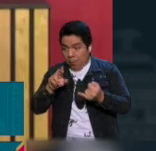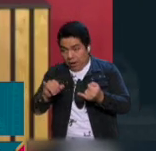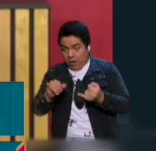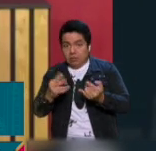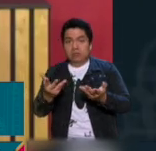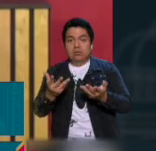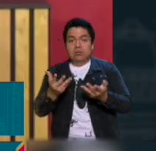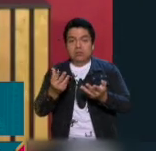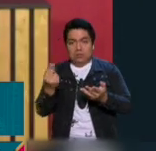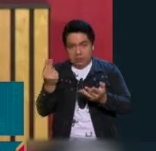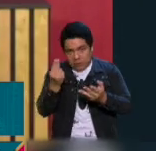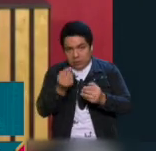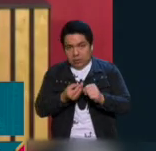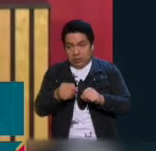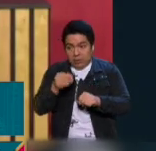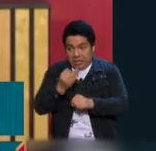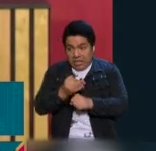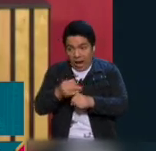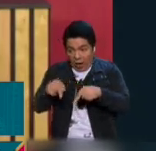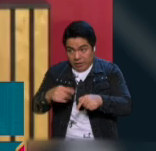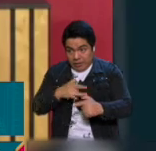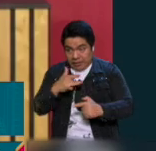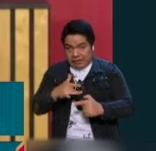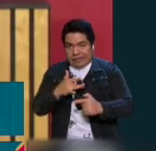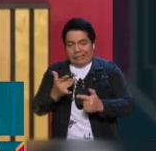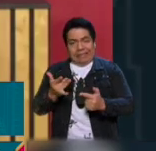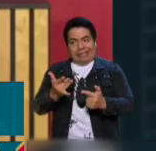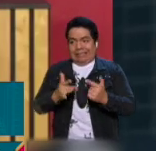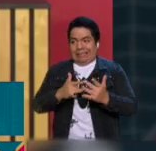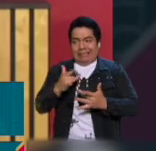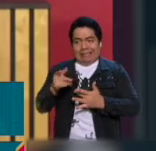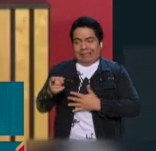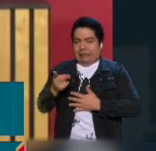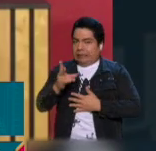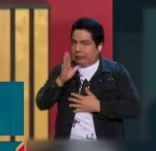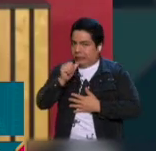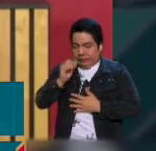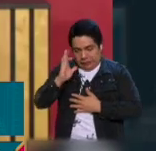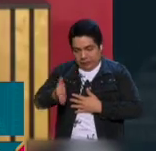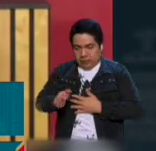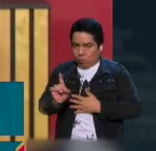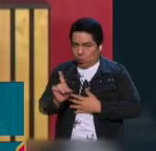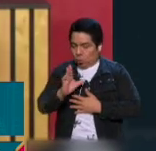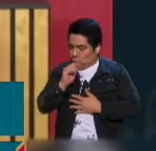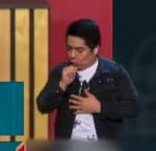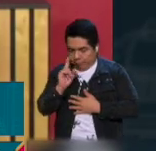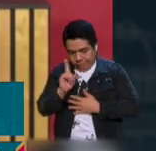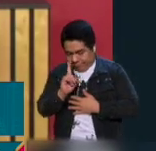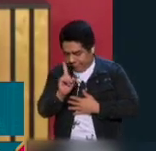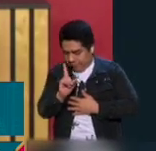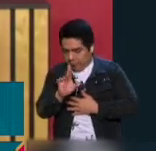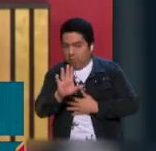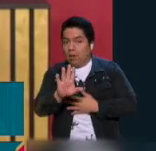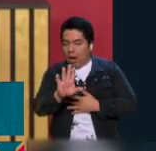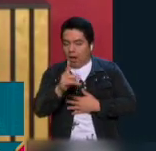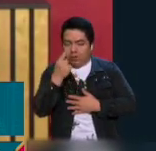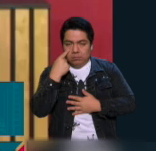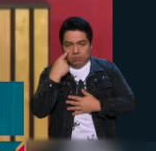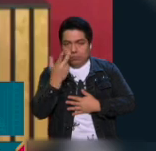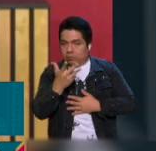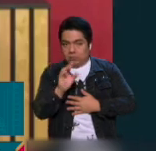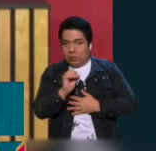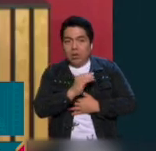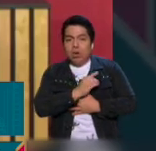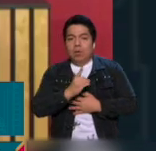la posición en la que hoy estamos debería ser inadmisible. Sin embargo, no podemos ni